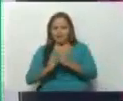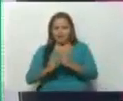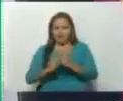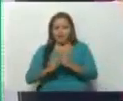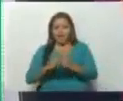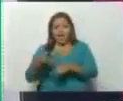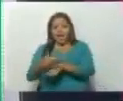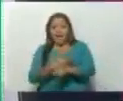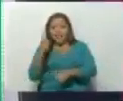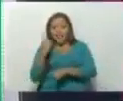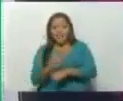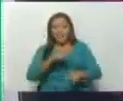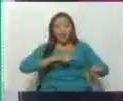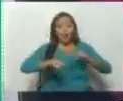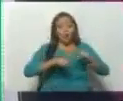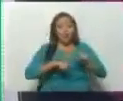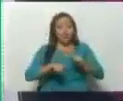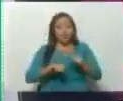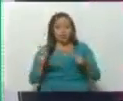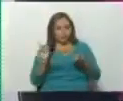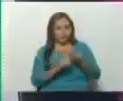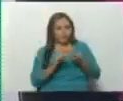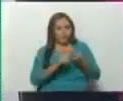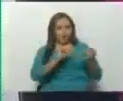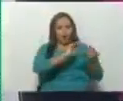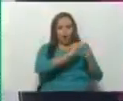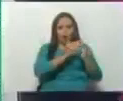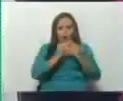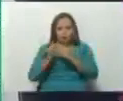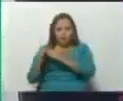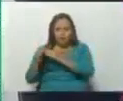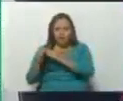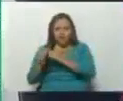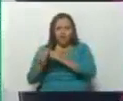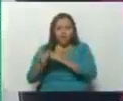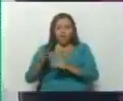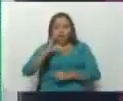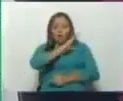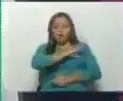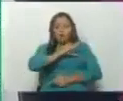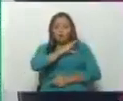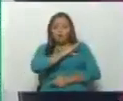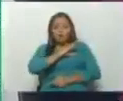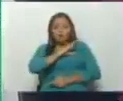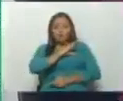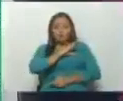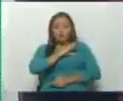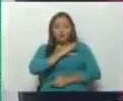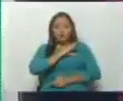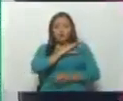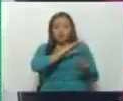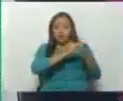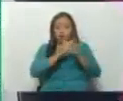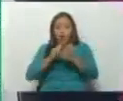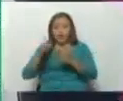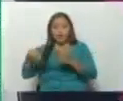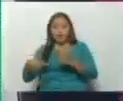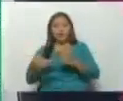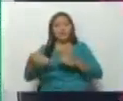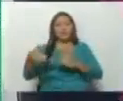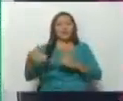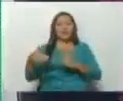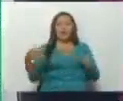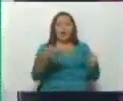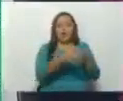sin coordinación primero con la comunidad organizada, con los consejos comunales, con las comunas, con los corredores también populares